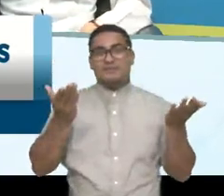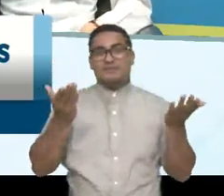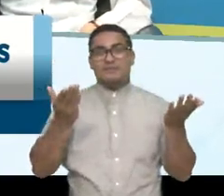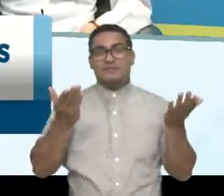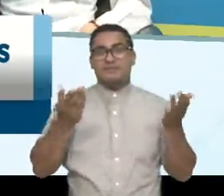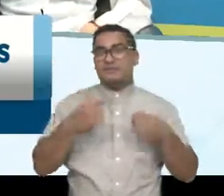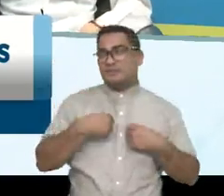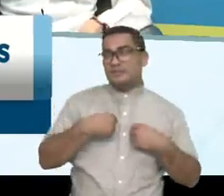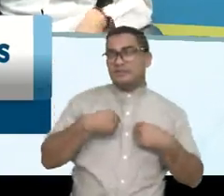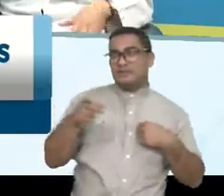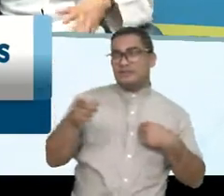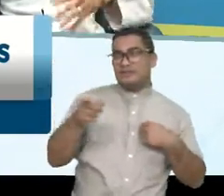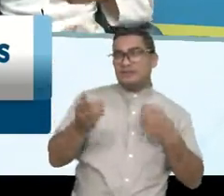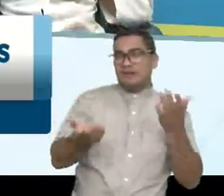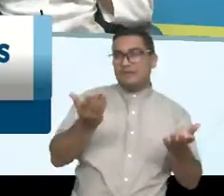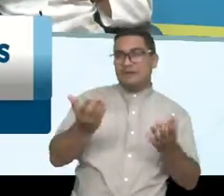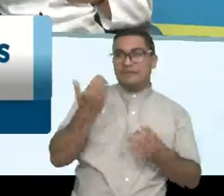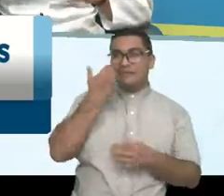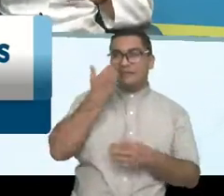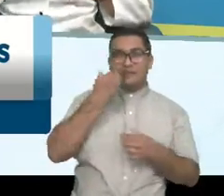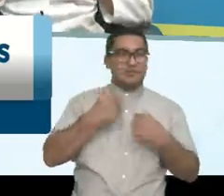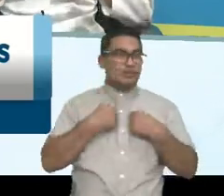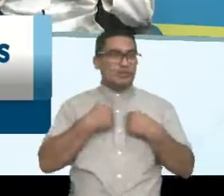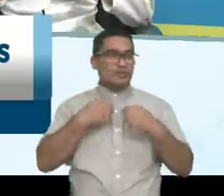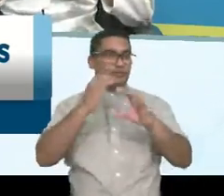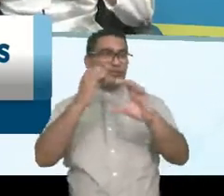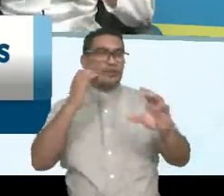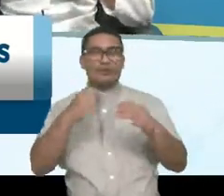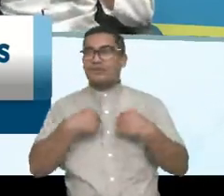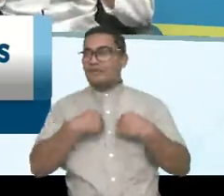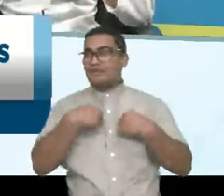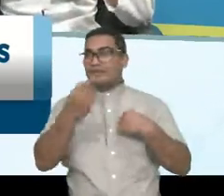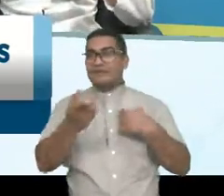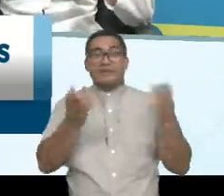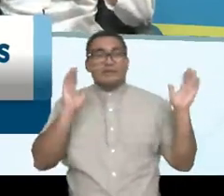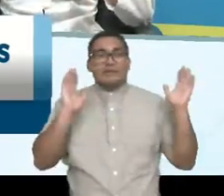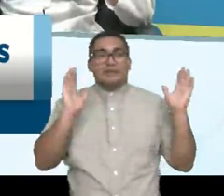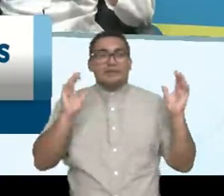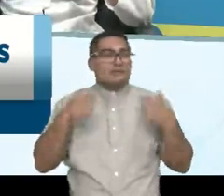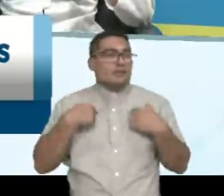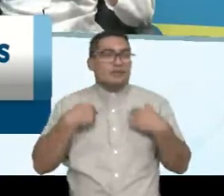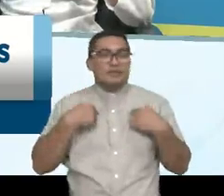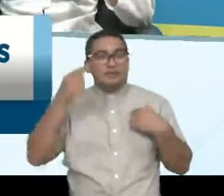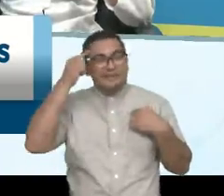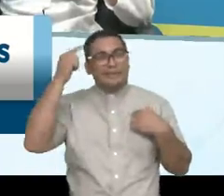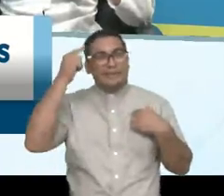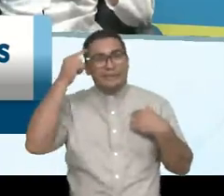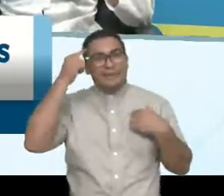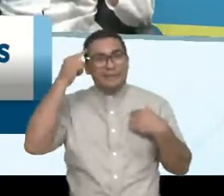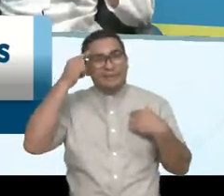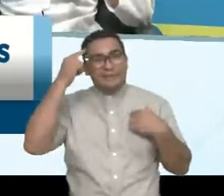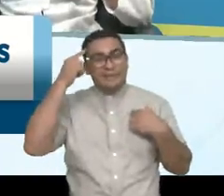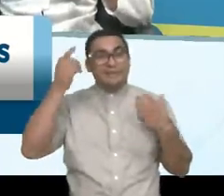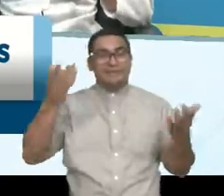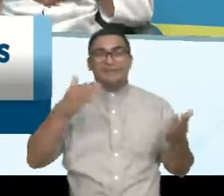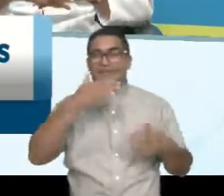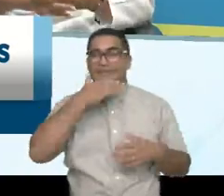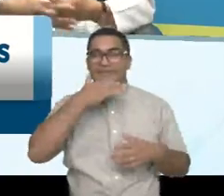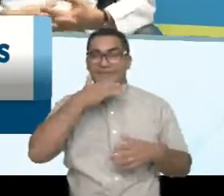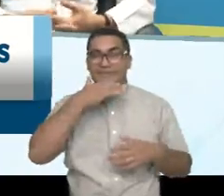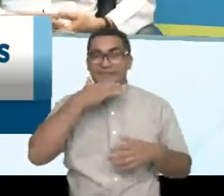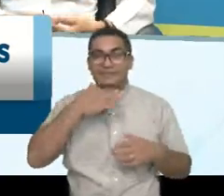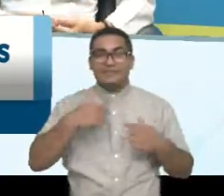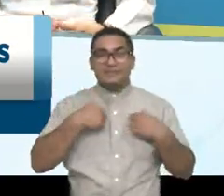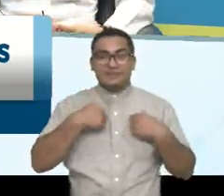será que está contagiada y si yo me subo al bus y alguien, o sea, siempre estoy a nivel de el pensamiento acelerando. Crea